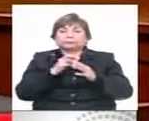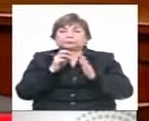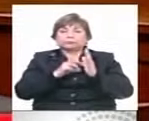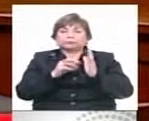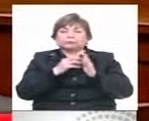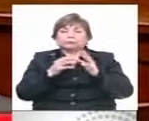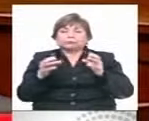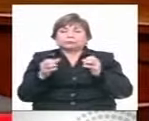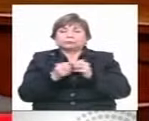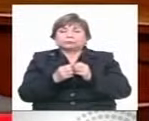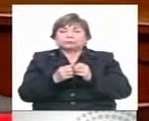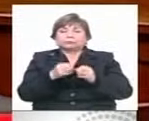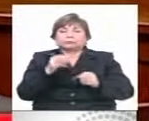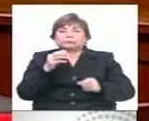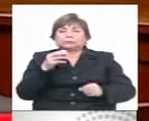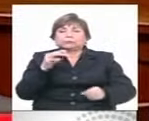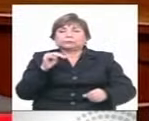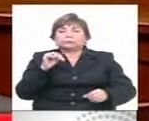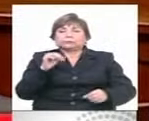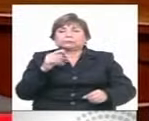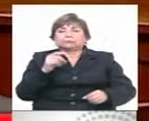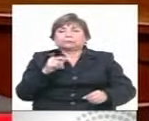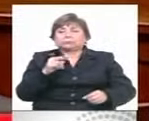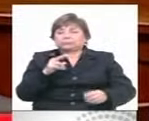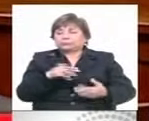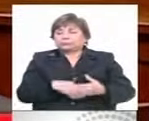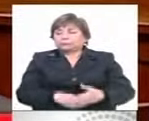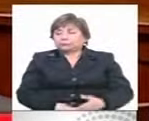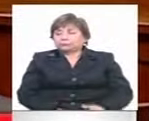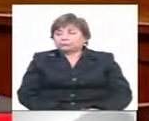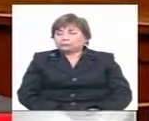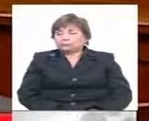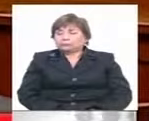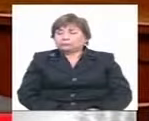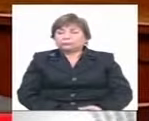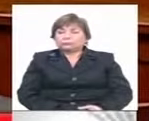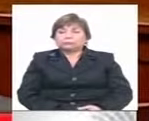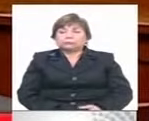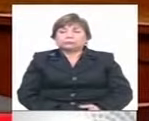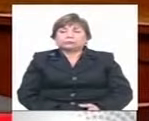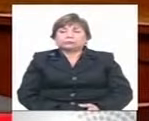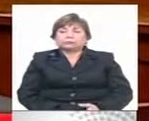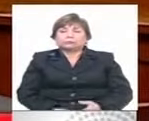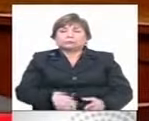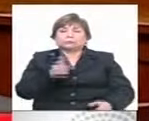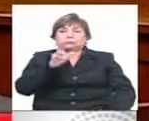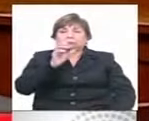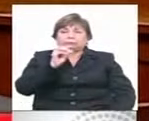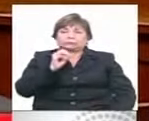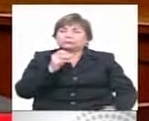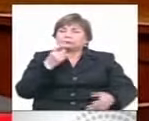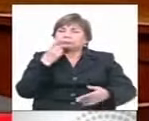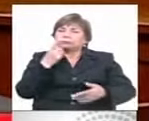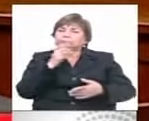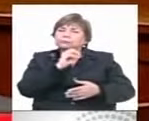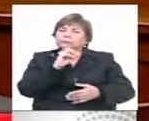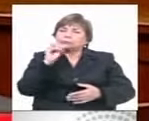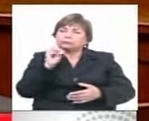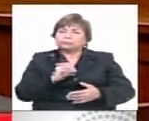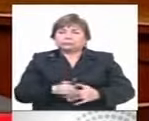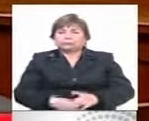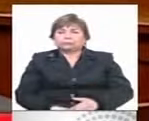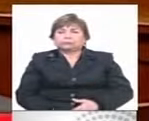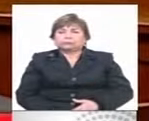La pobreza monetaria en el Perú se incrementó en el 2020. Afectando al 30.1% de la